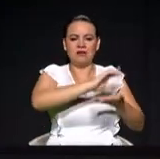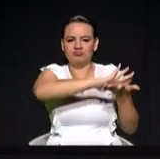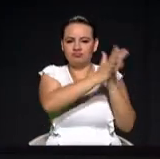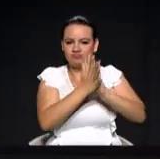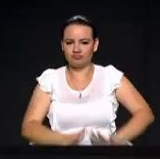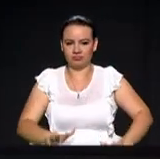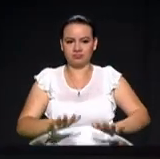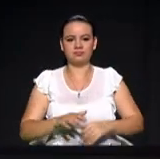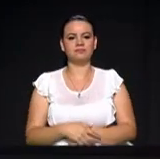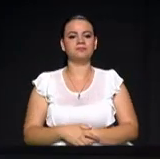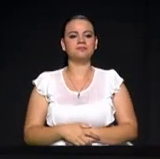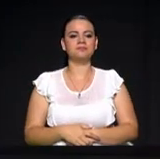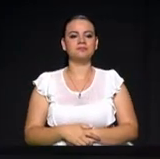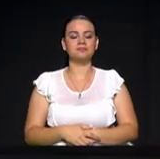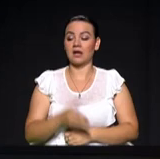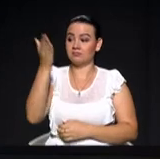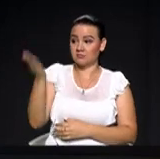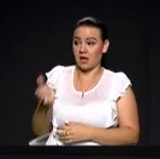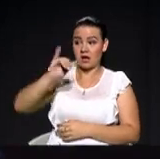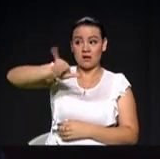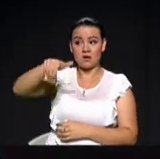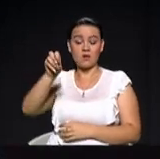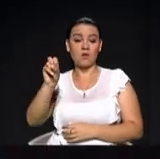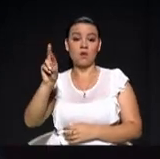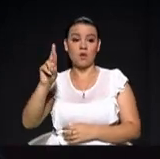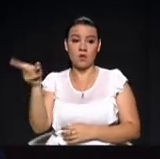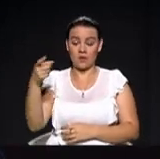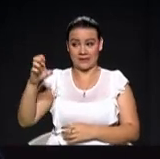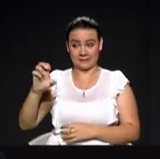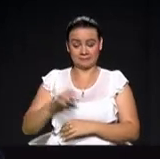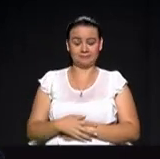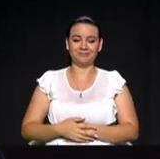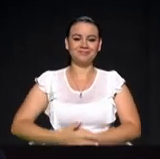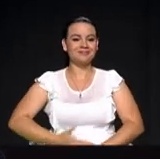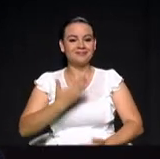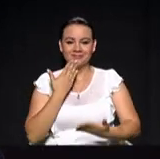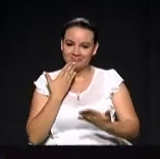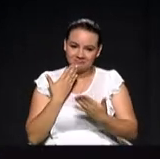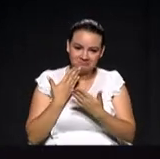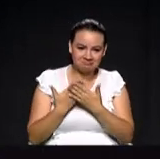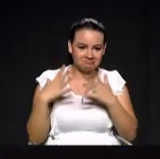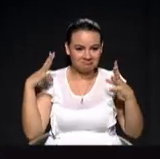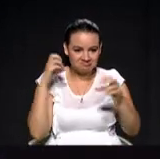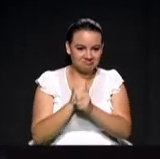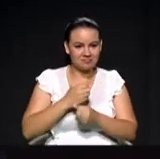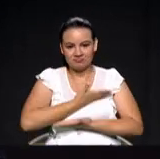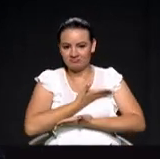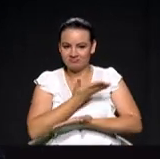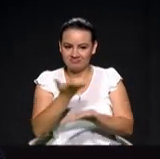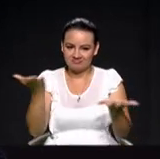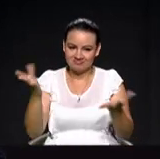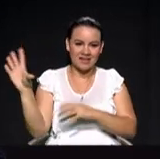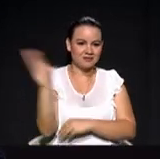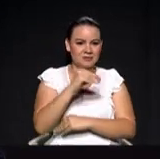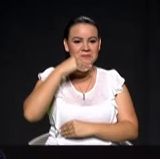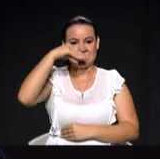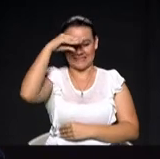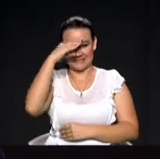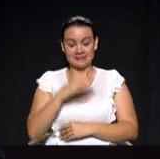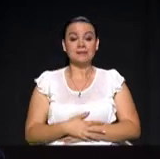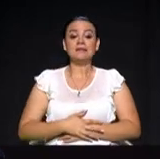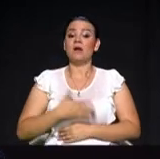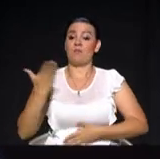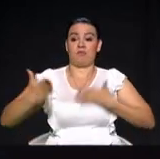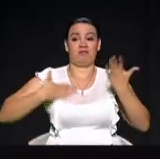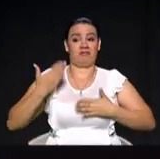jorge gutiérrez su propuesta frente a este tema algo muy especial a todos los medellinenses muy contentos de esta oportunidad que nos da